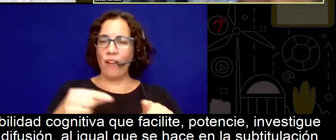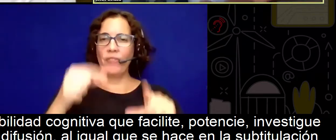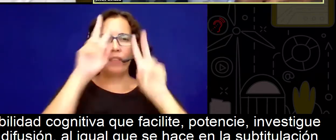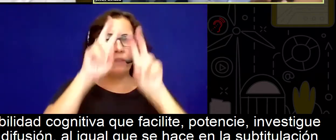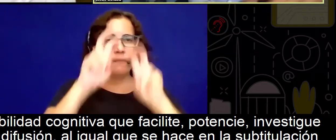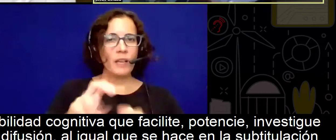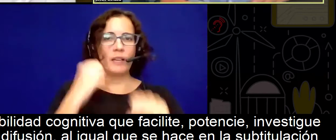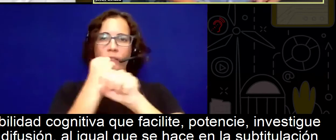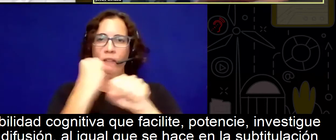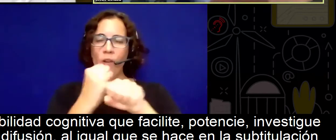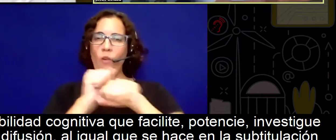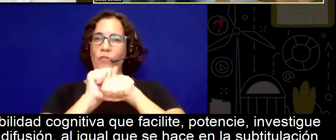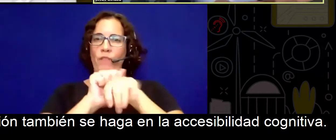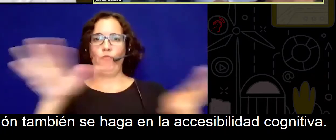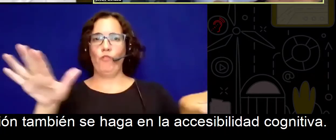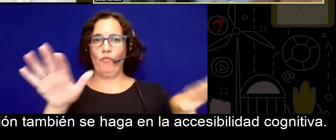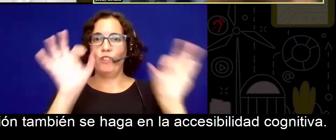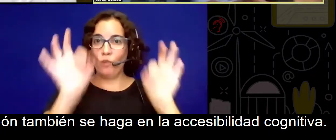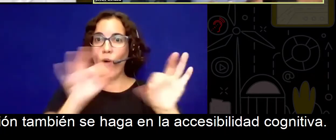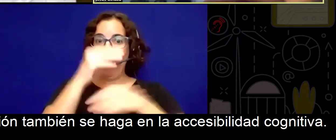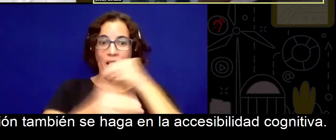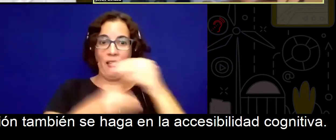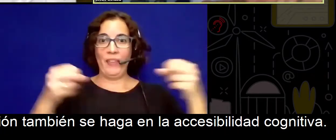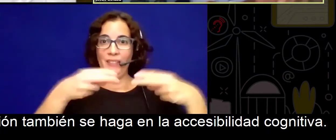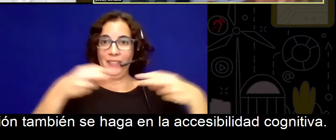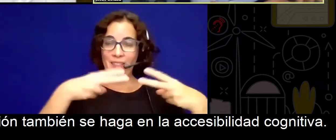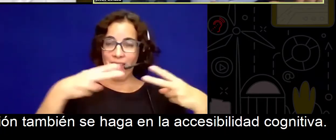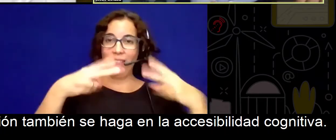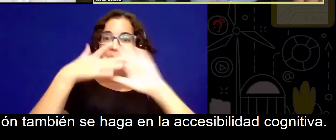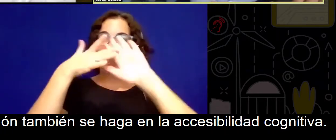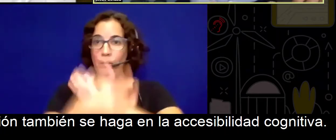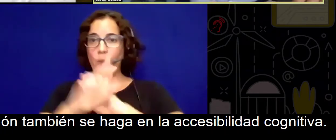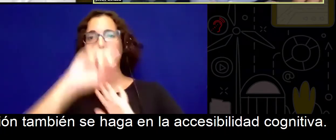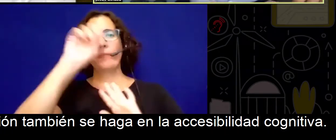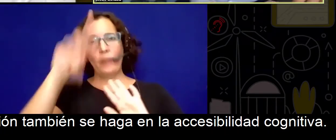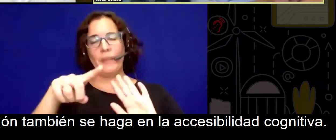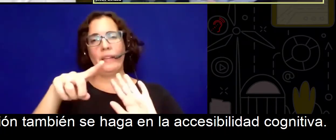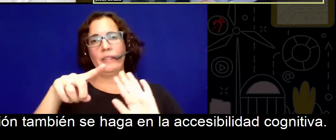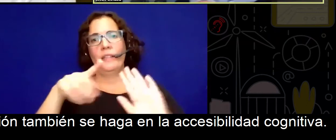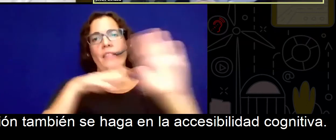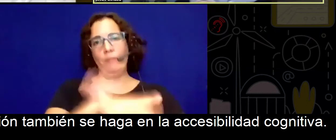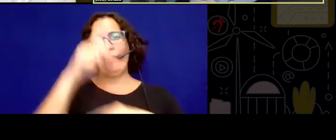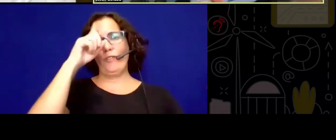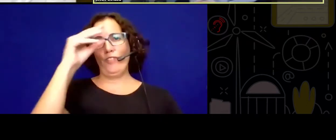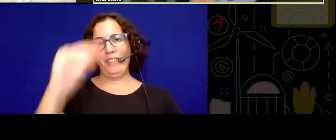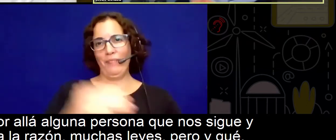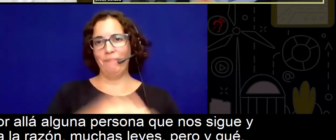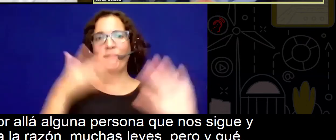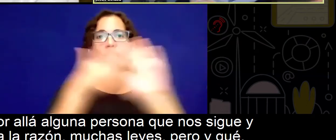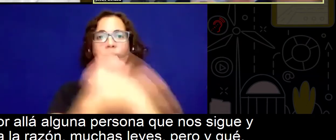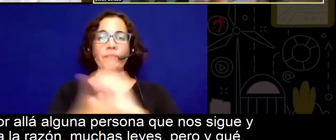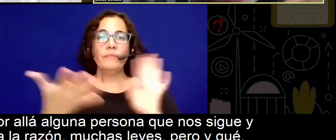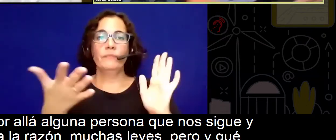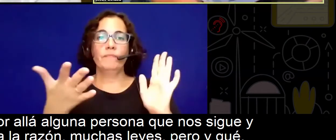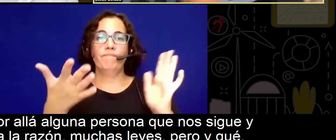de difusión, que igual que se hace en la subtitulación y en la descripción, también se haga en la accesibilidad cognitiva. Con lo cual, Jesús, como ves,